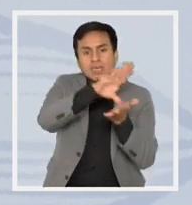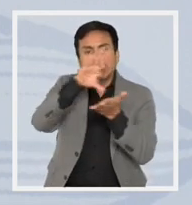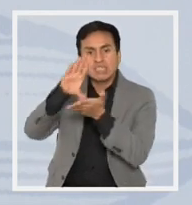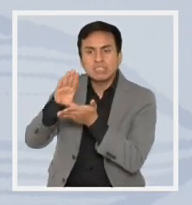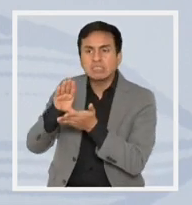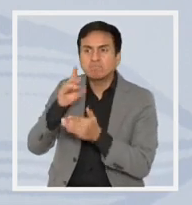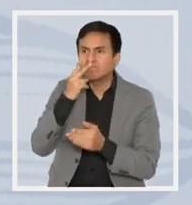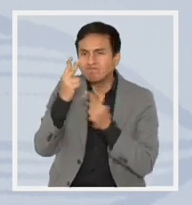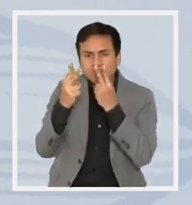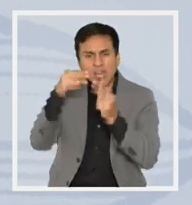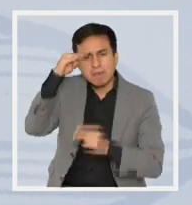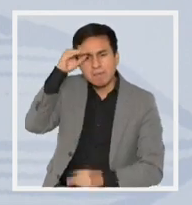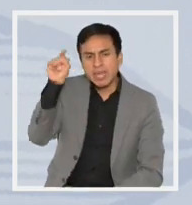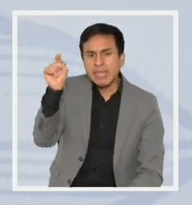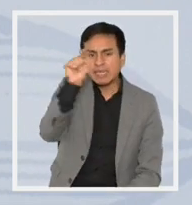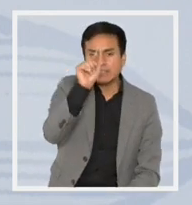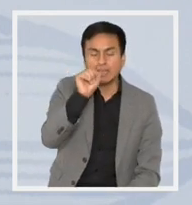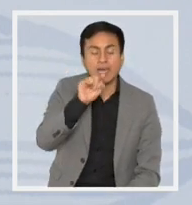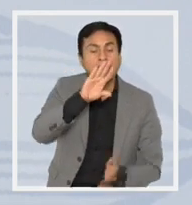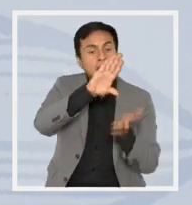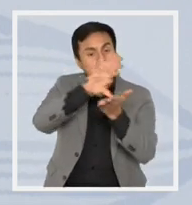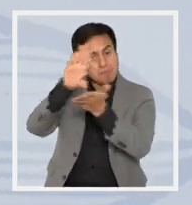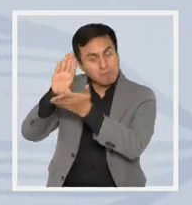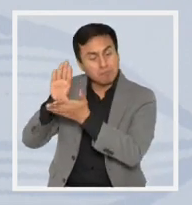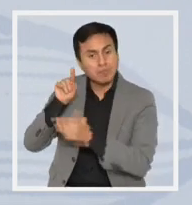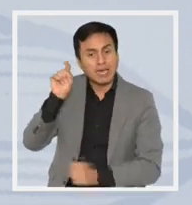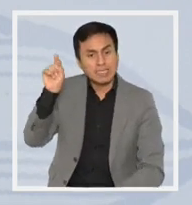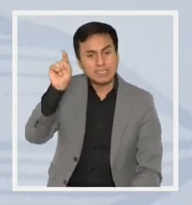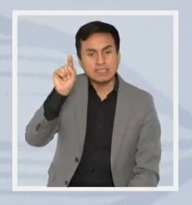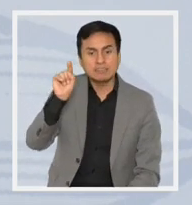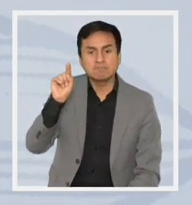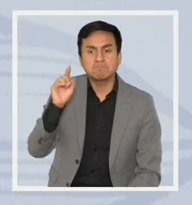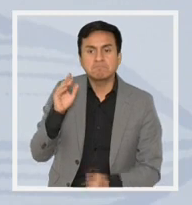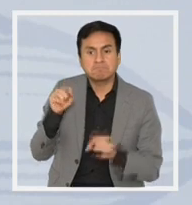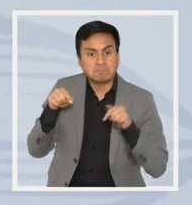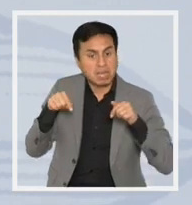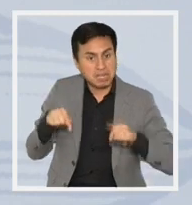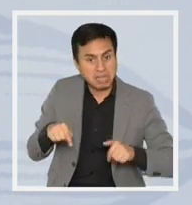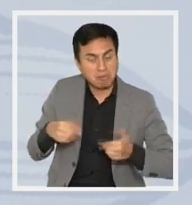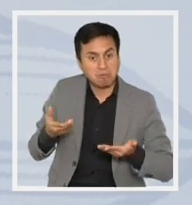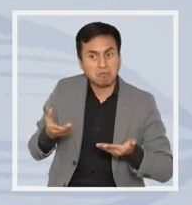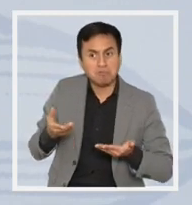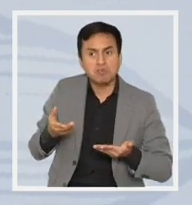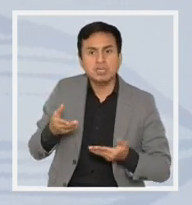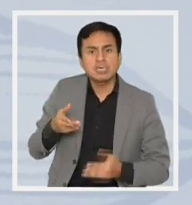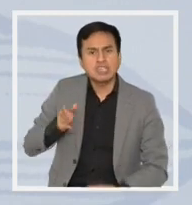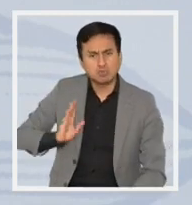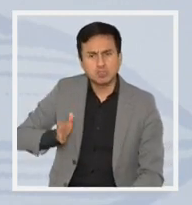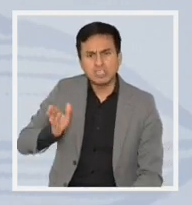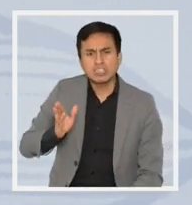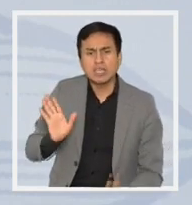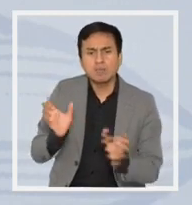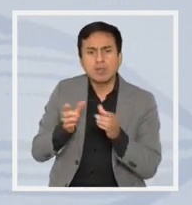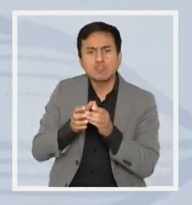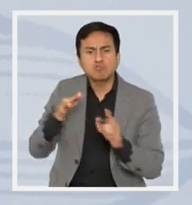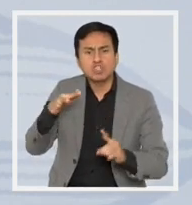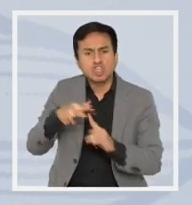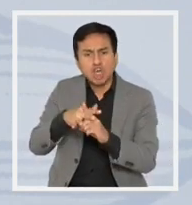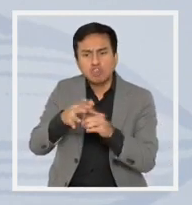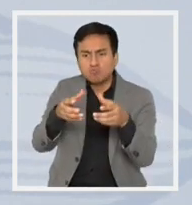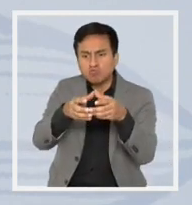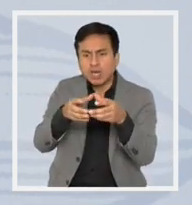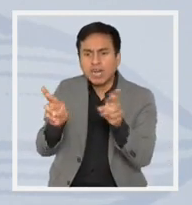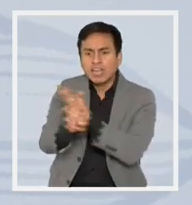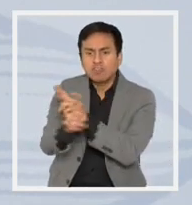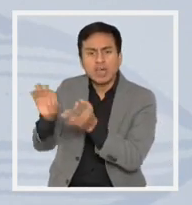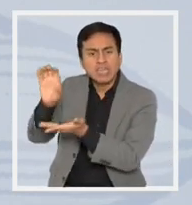internacional, vamos a ver que en otros países donde hasta hoy subsisten pueblos originarios, su